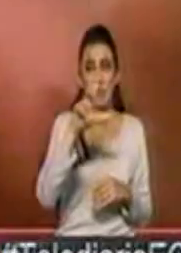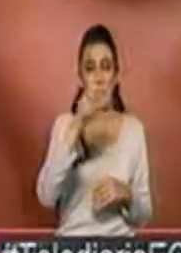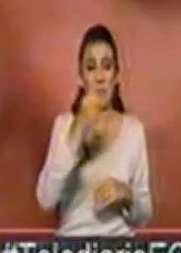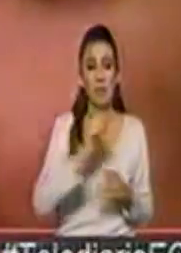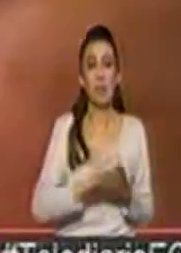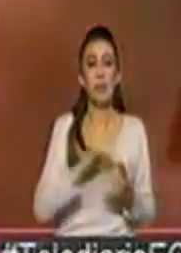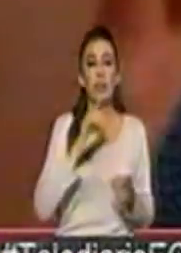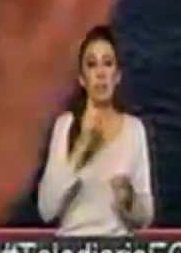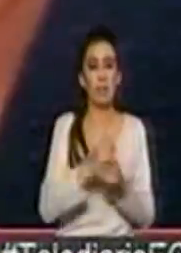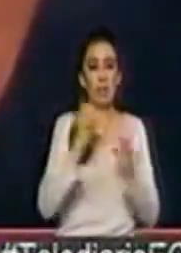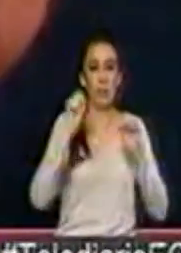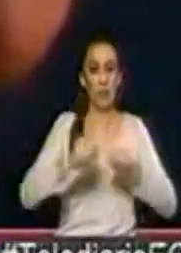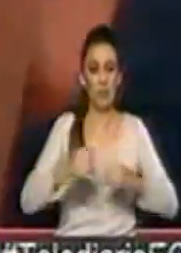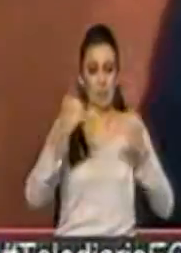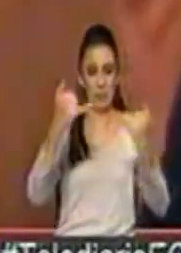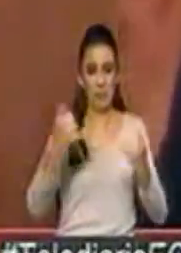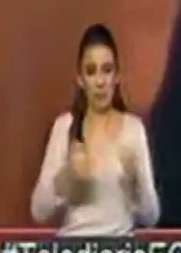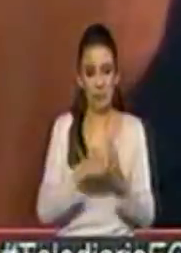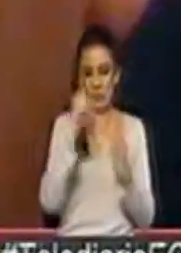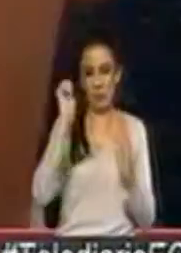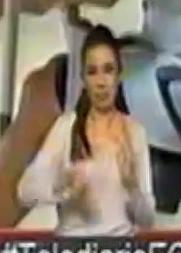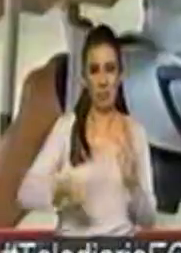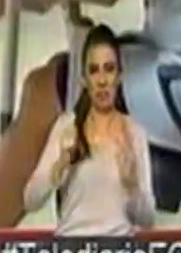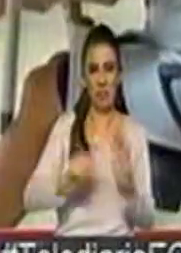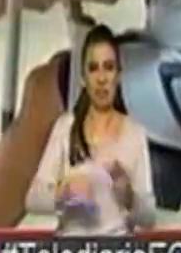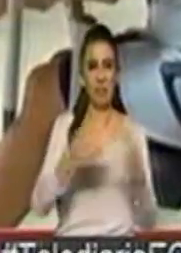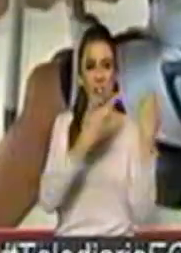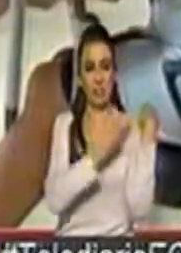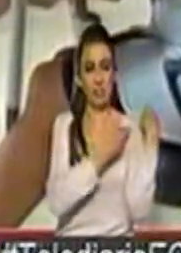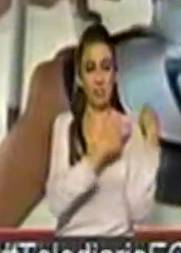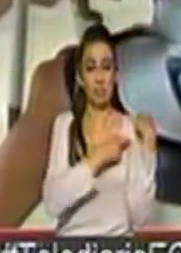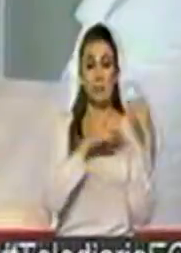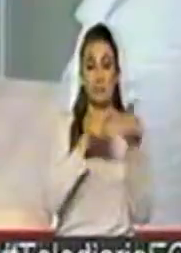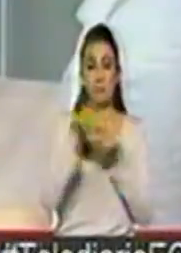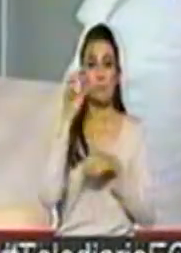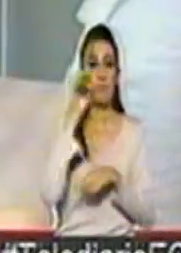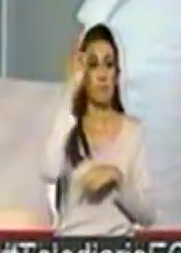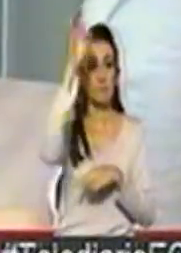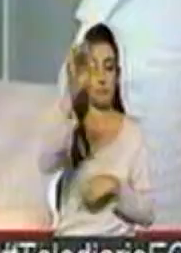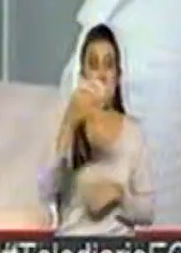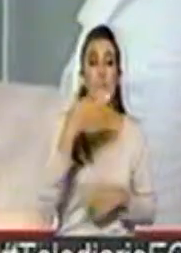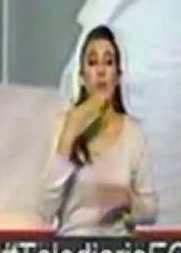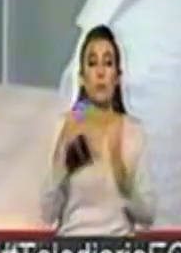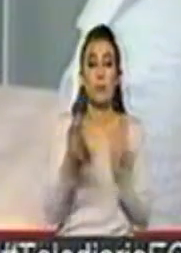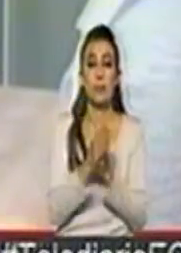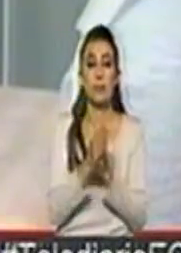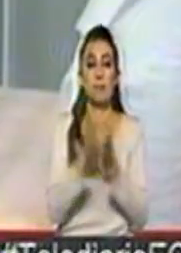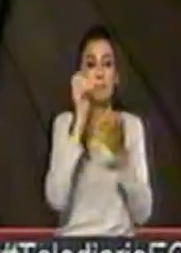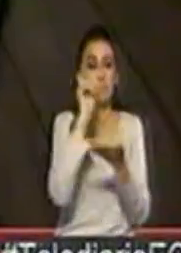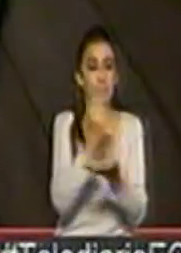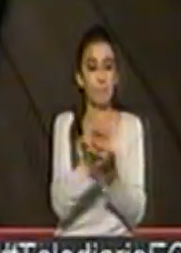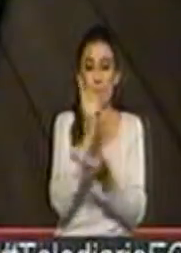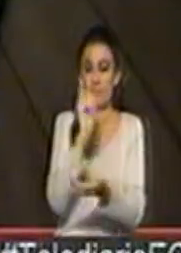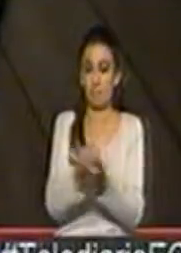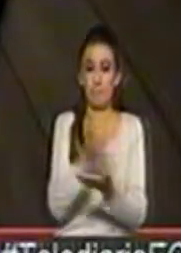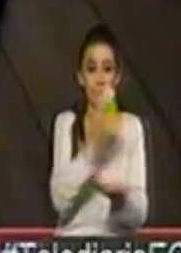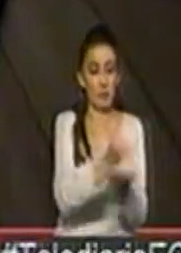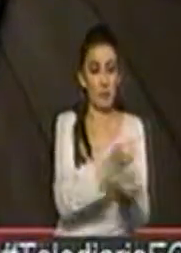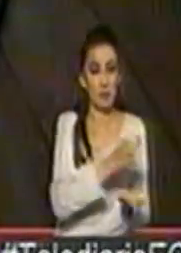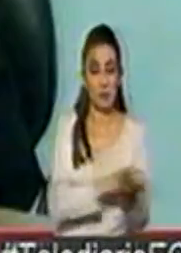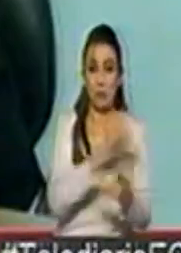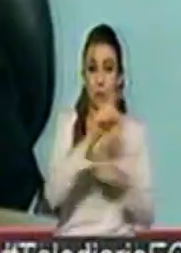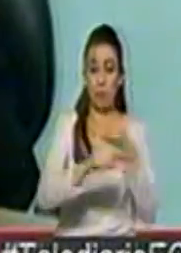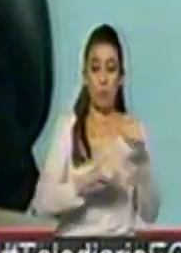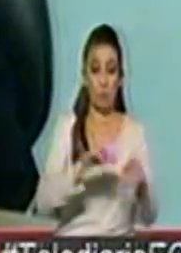que los actuales jueces deben mantener y reforzar sus competencias y en el futuro imponer reglas más estrictas en los concursos de selección de